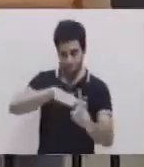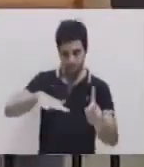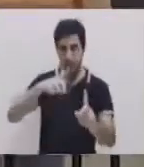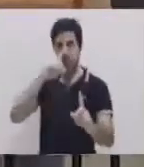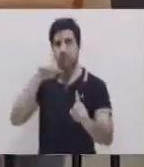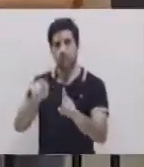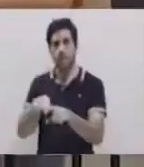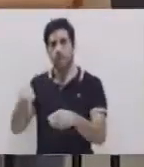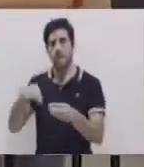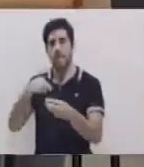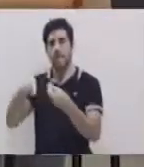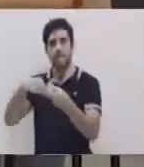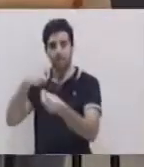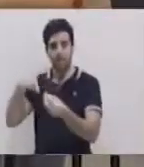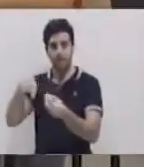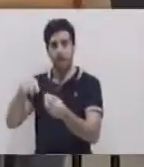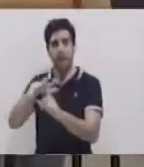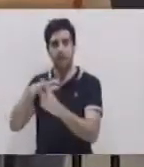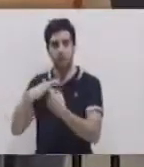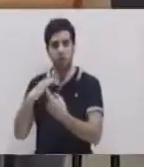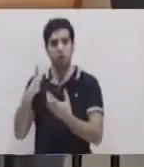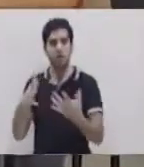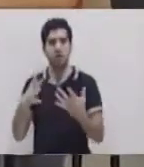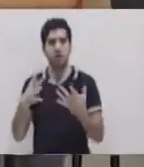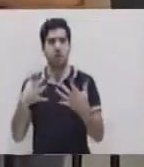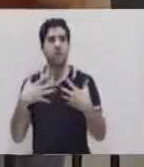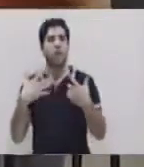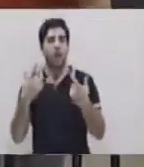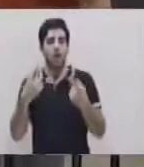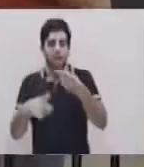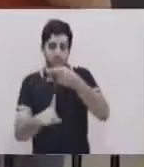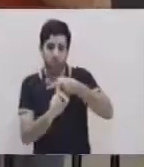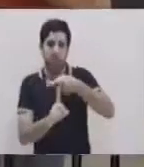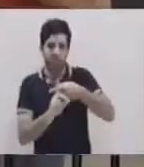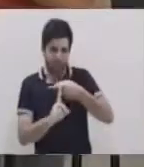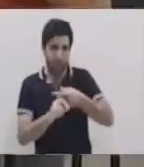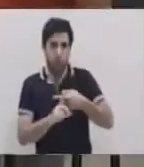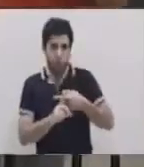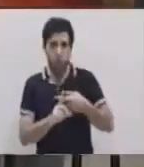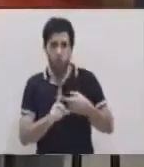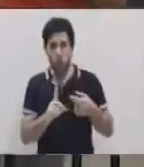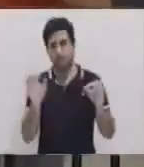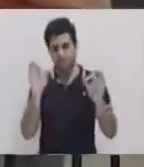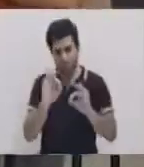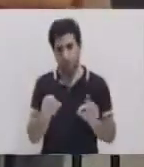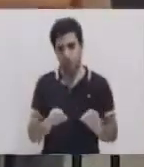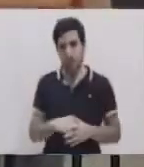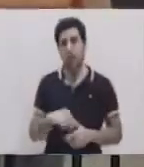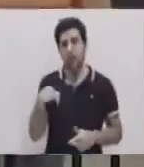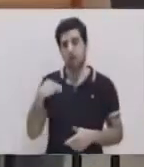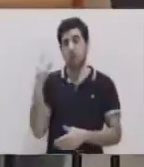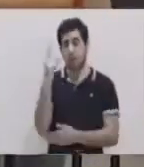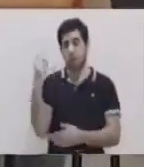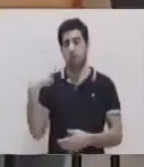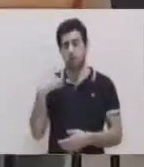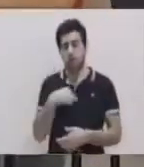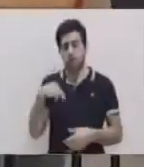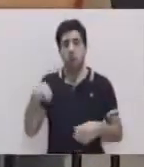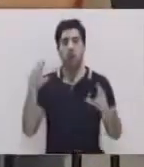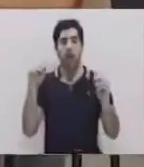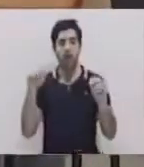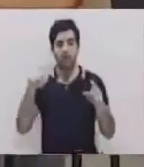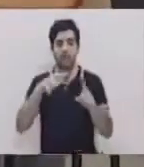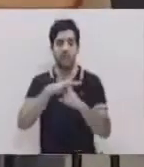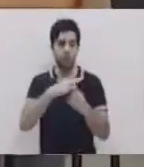sano. Totalmente, y pues más en estos momentos, ¿verdad? Es algo que es importante pues a lo largo de todos los tiempos, pero más en esta